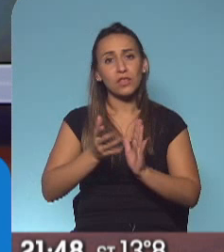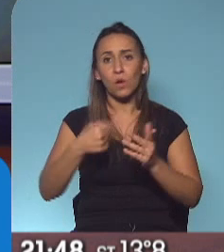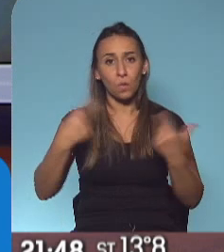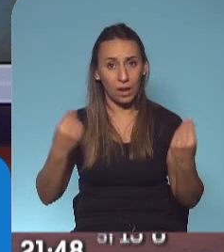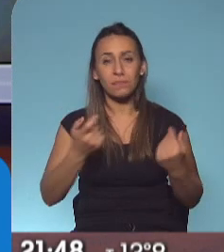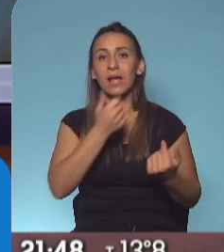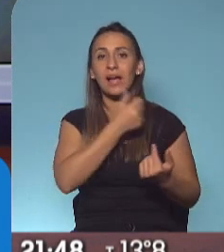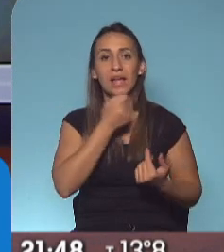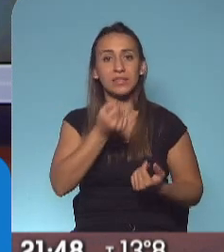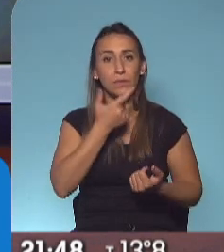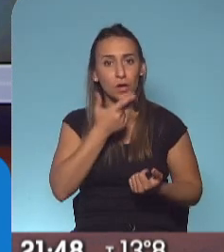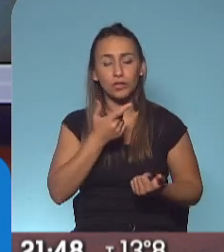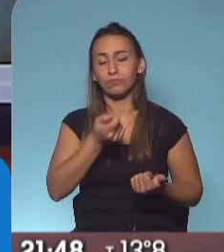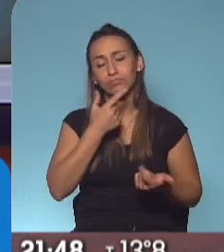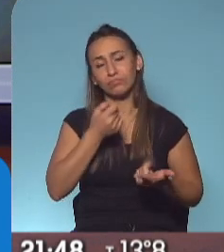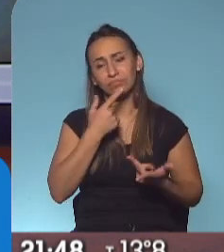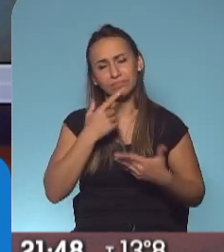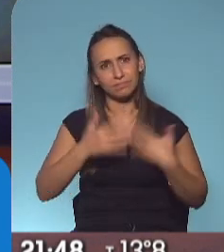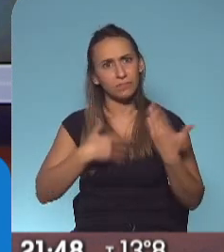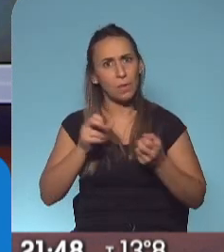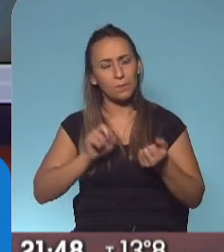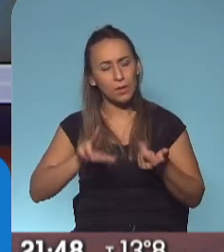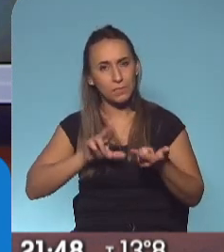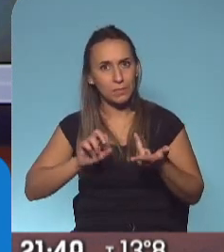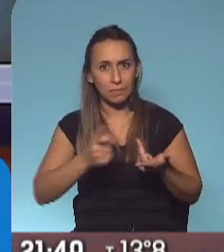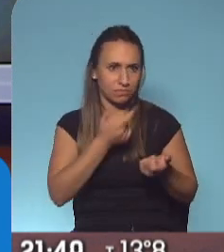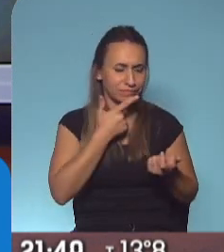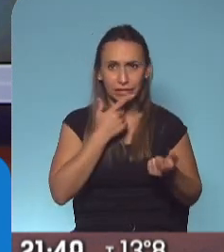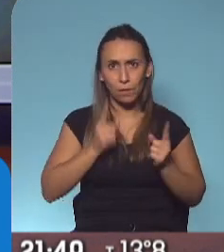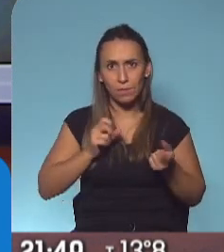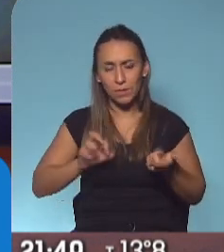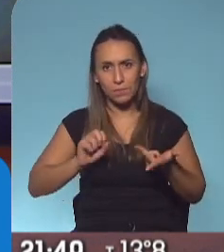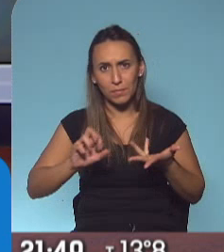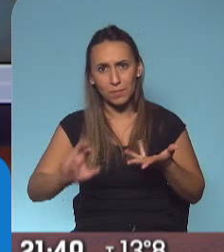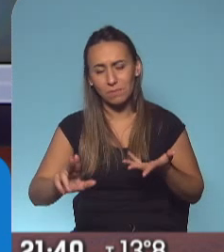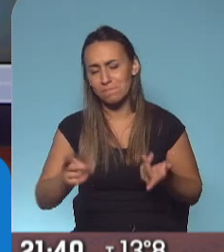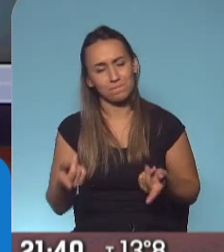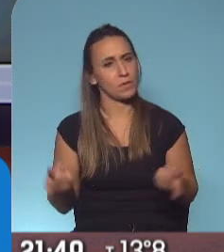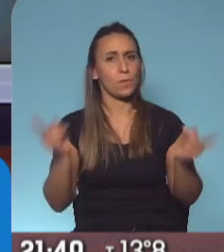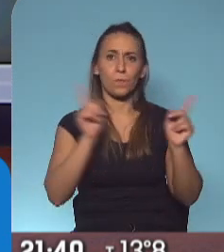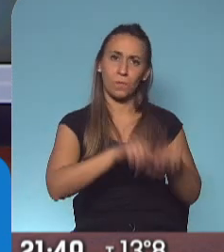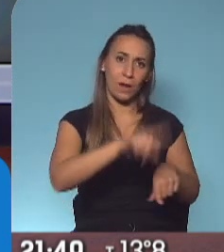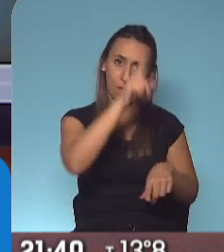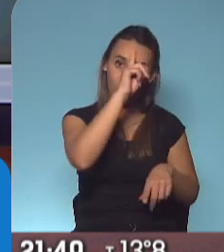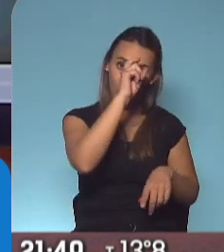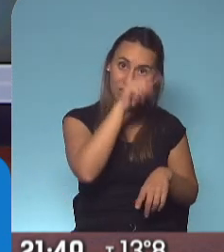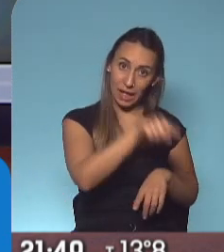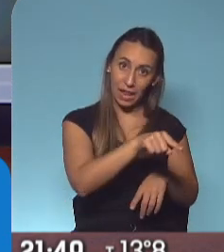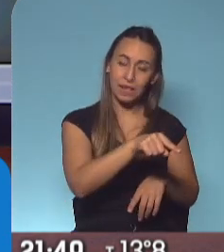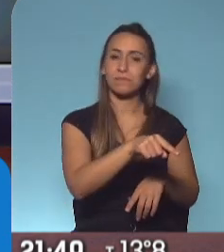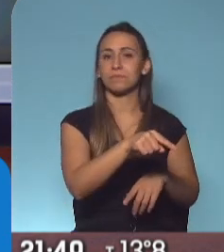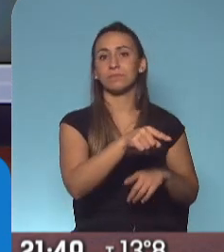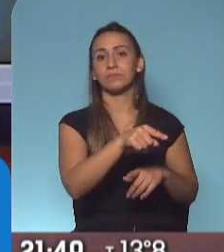que estaba cada vez peor, no hizo ningún efecto y a partir de ahí me volvieron a llevar al hospital y ya me